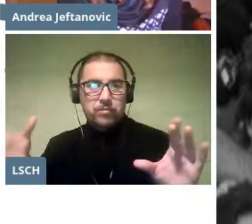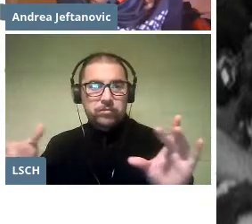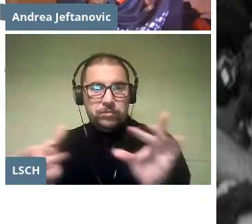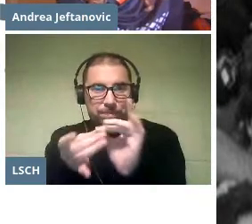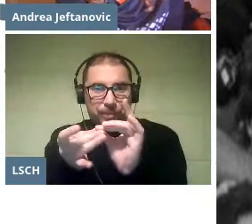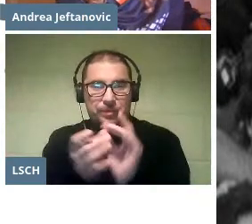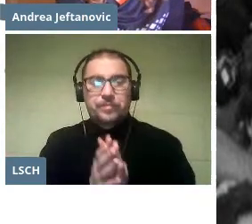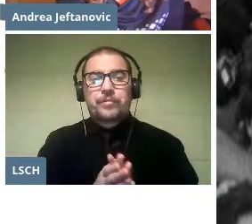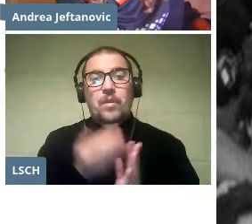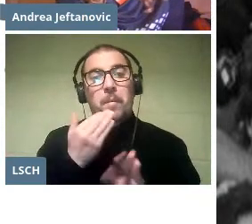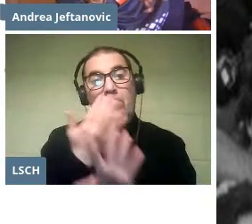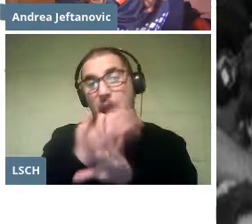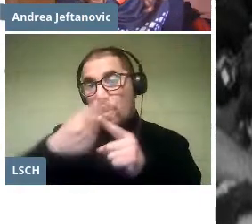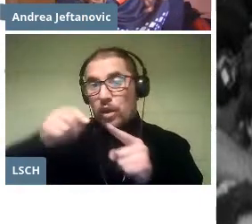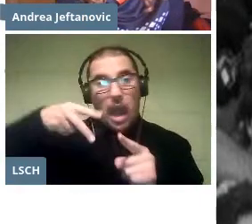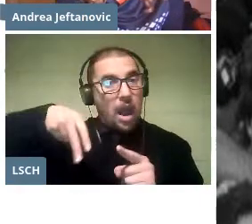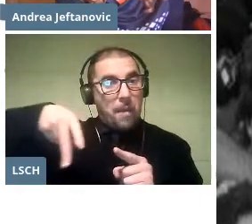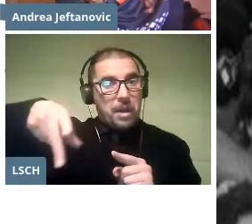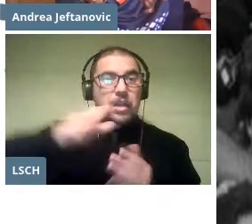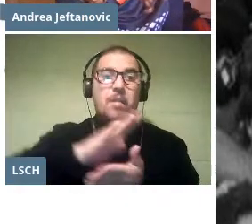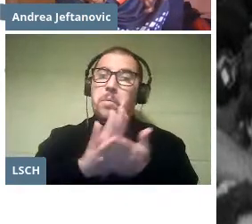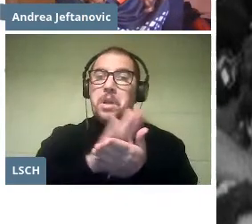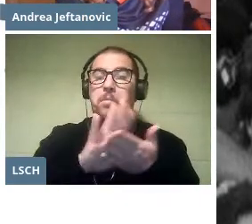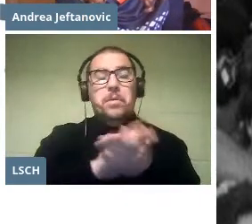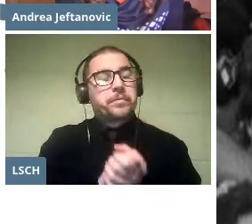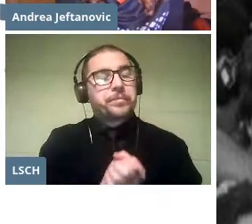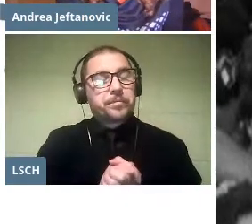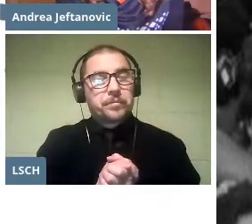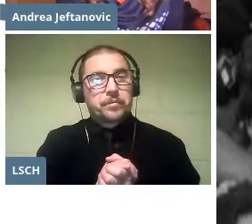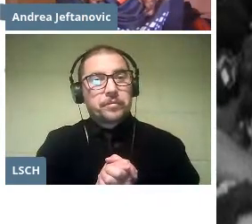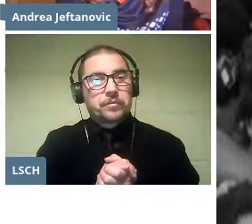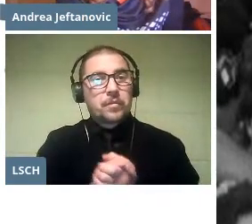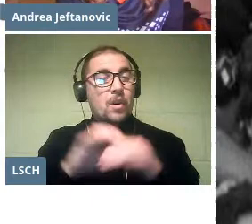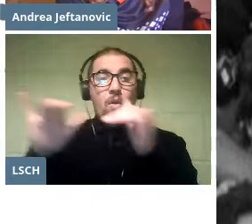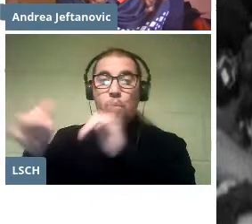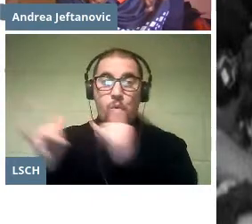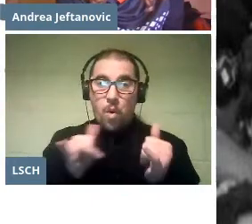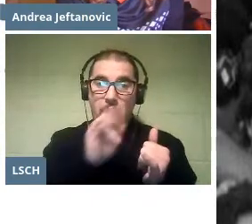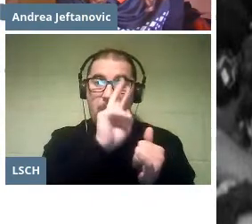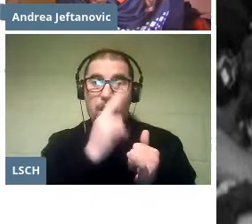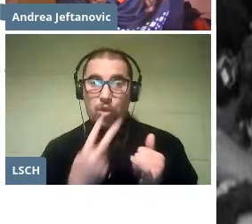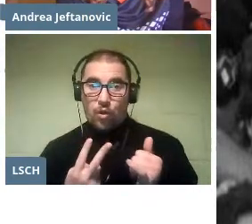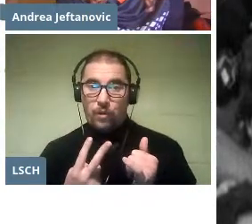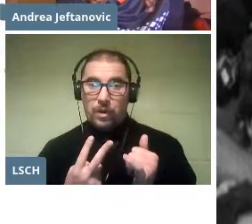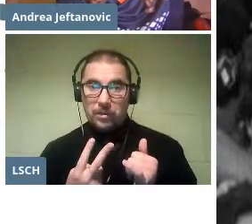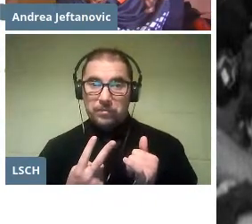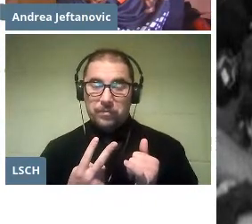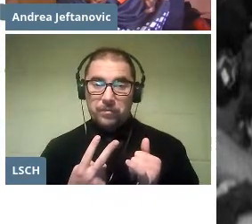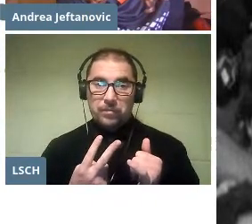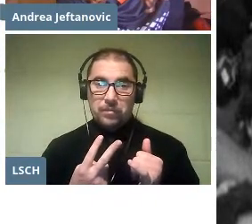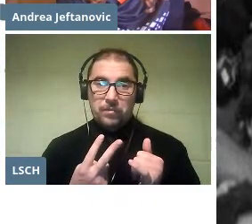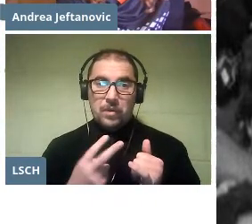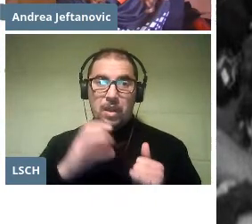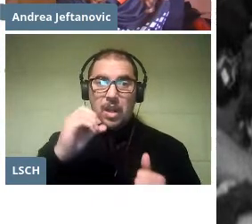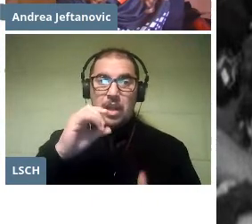Luego han habido otras caminatas, por ejemplo, jugar al doble del Quijote de la Mancha en la ciudad de Alcalá de